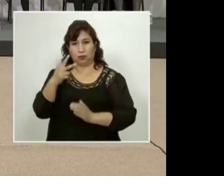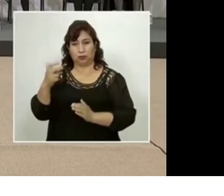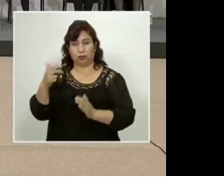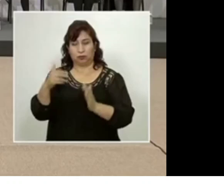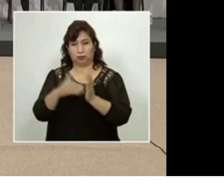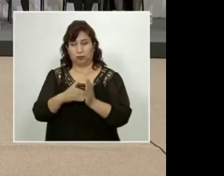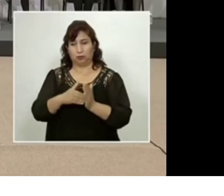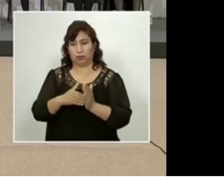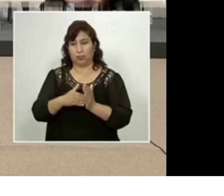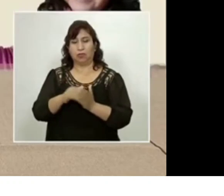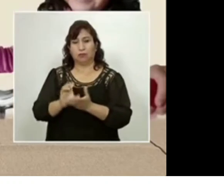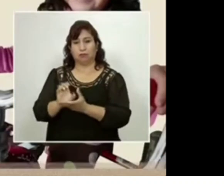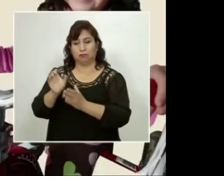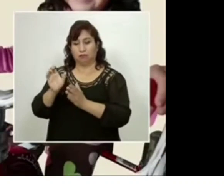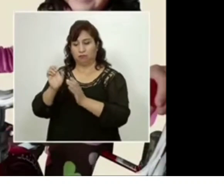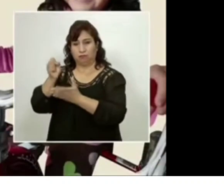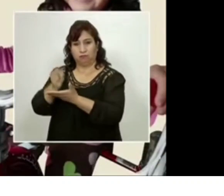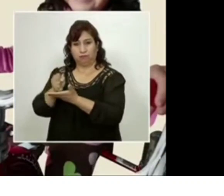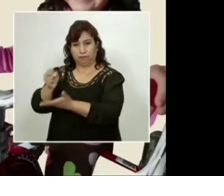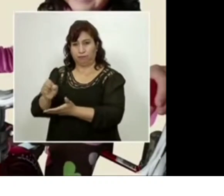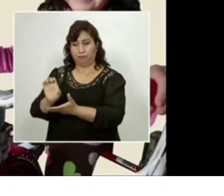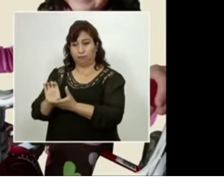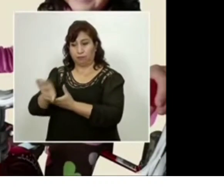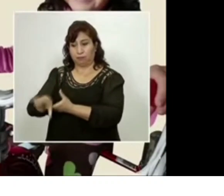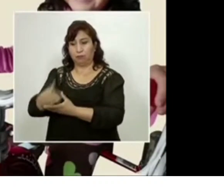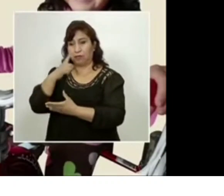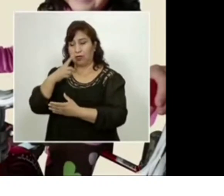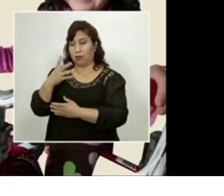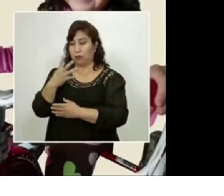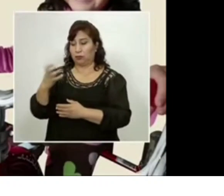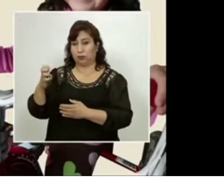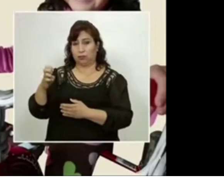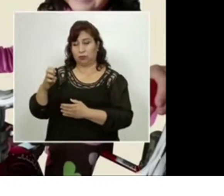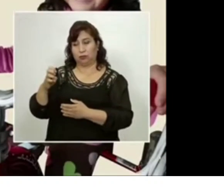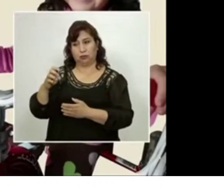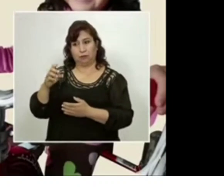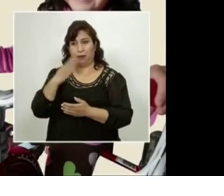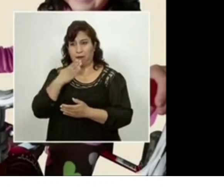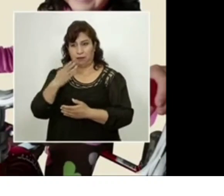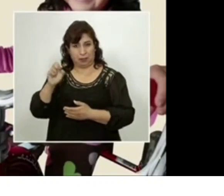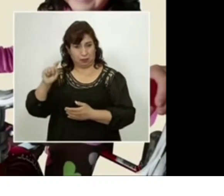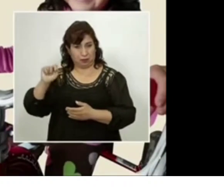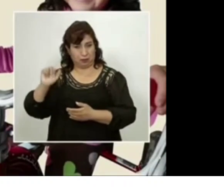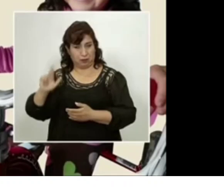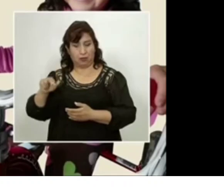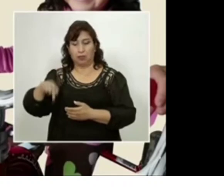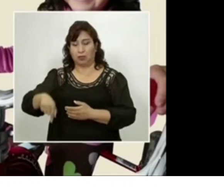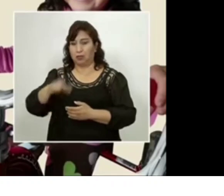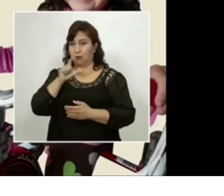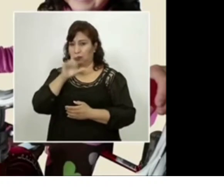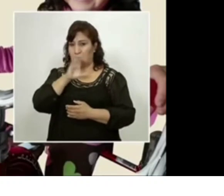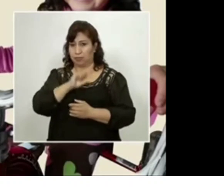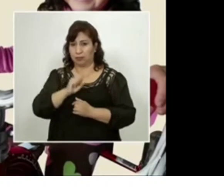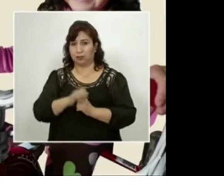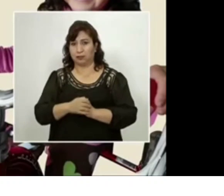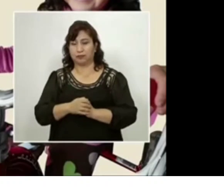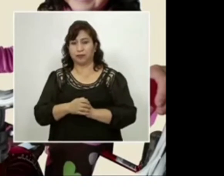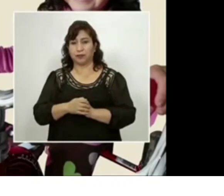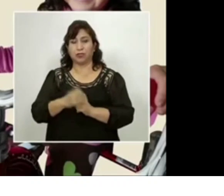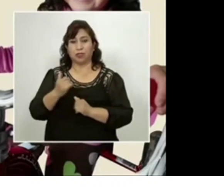han invertido en la entrega de 467 tandas para el bienestar en la ciudad de Aguascalientes.